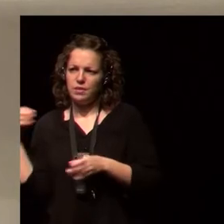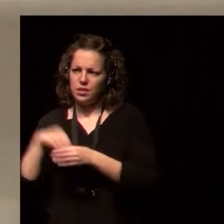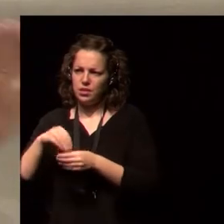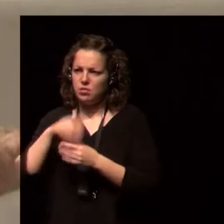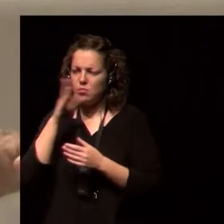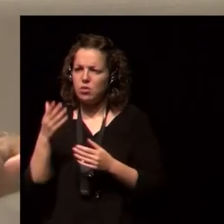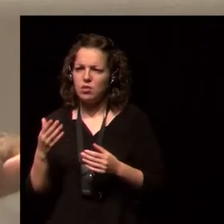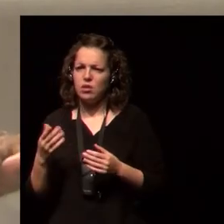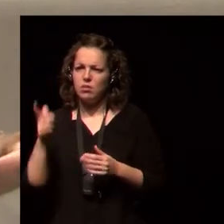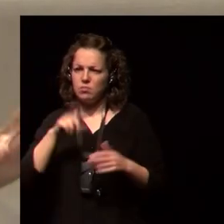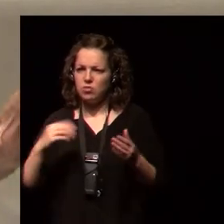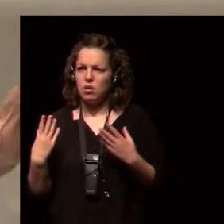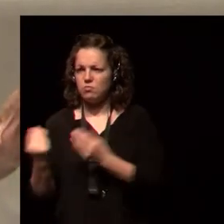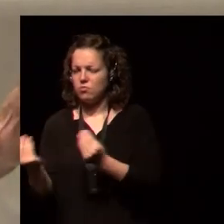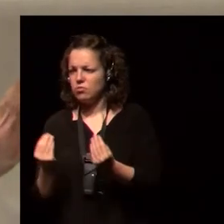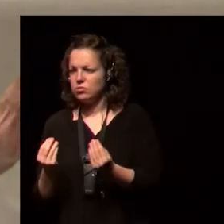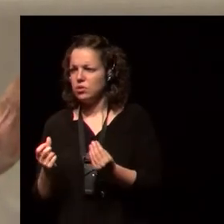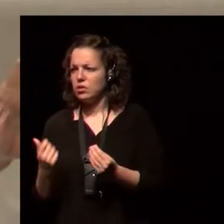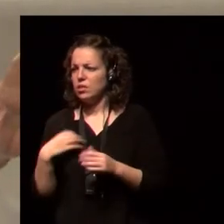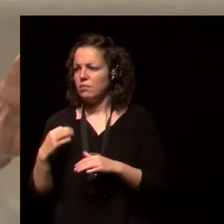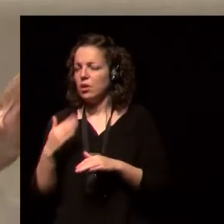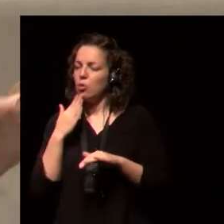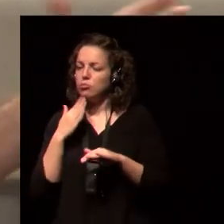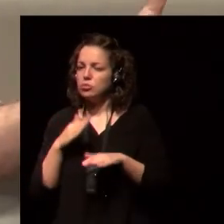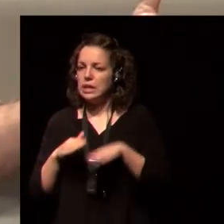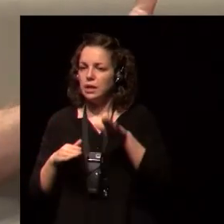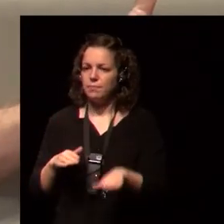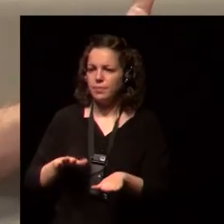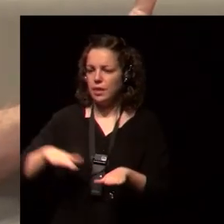de nosotros de alguna manera tenemos un pie dentro, un pie fuera.